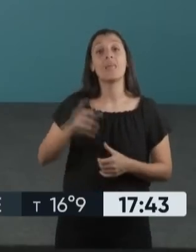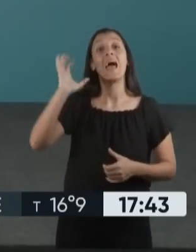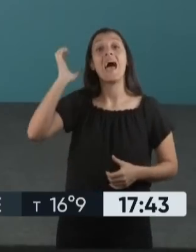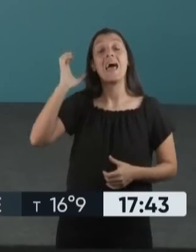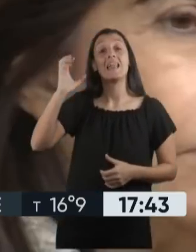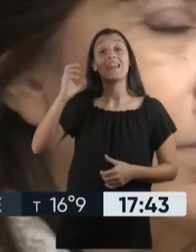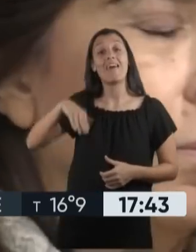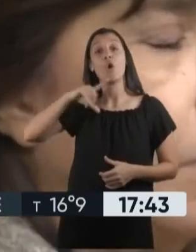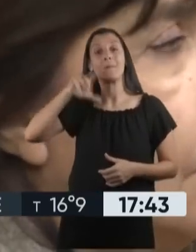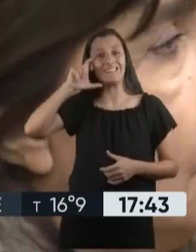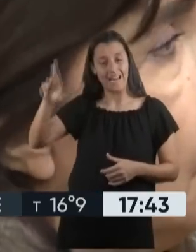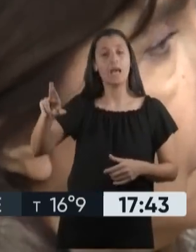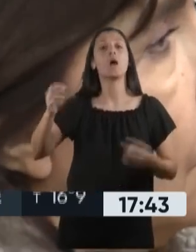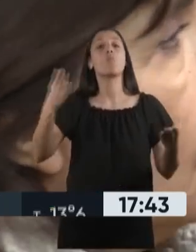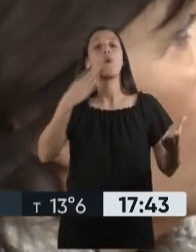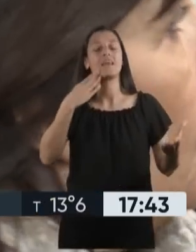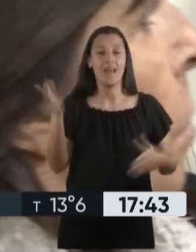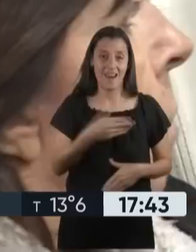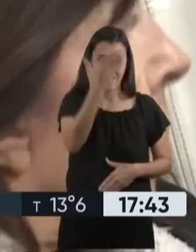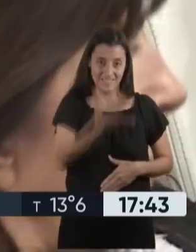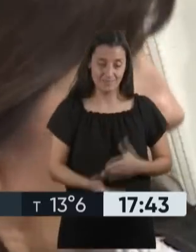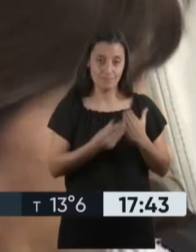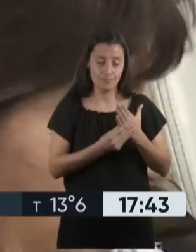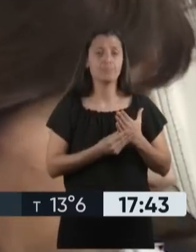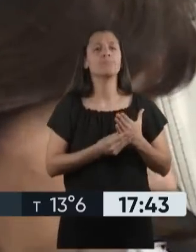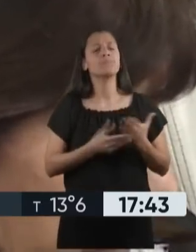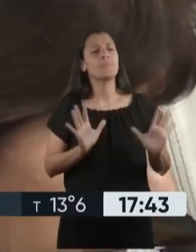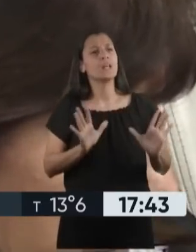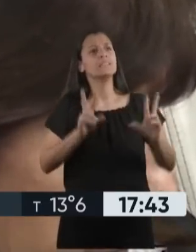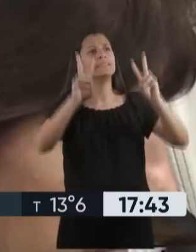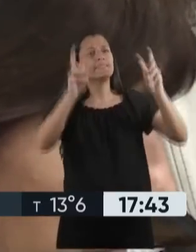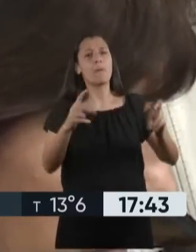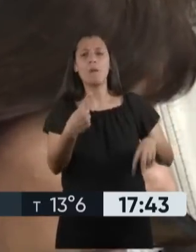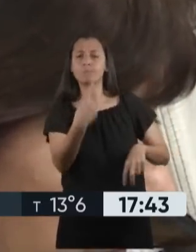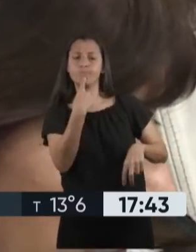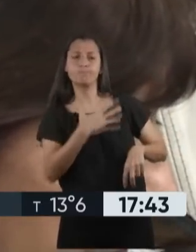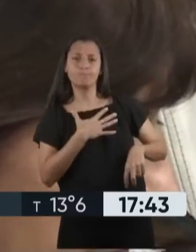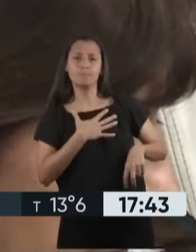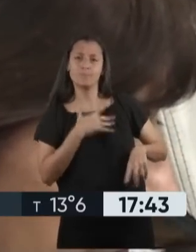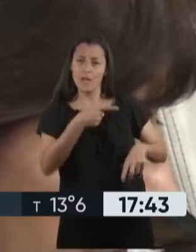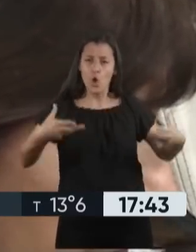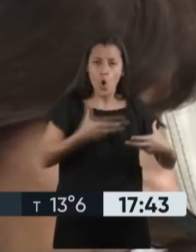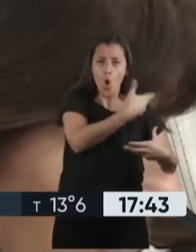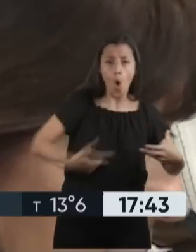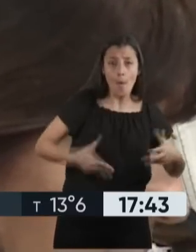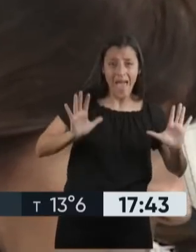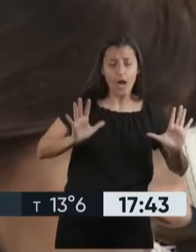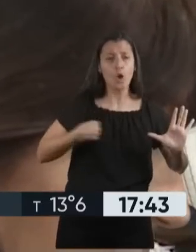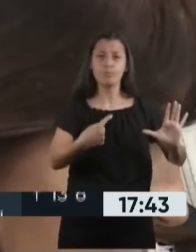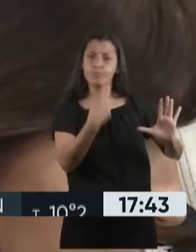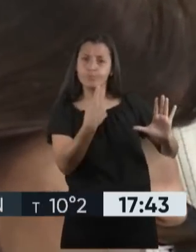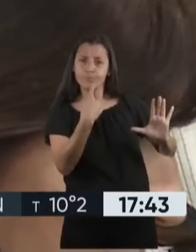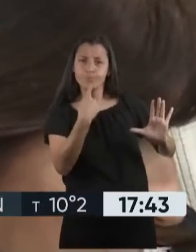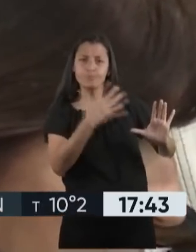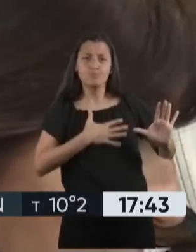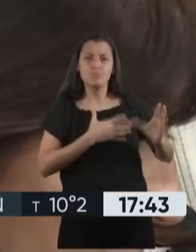Mitre. Hola, buenas tardes, portavoz. La incertidumbre, yo no sé si lo ven así desde el gobierno, pero la incertidumbre de todos